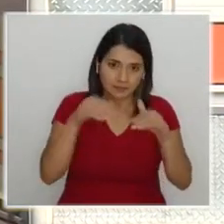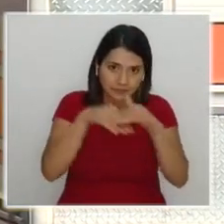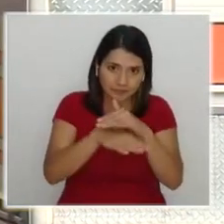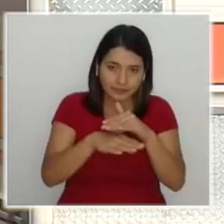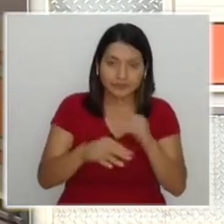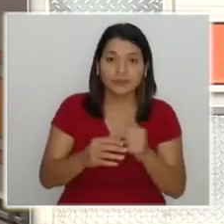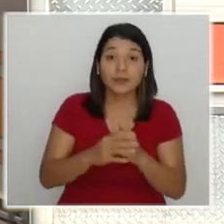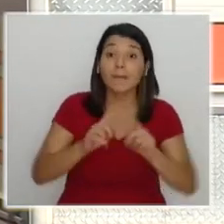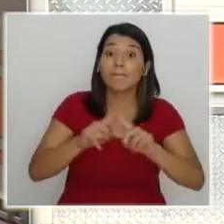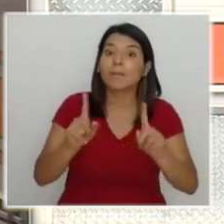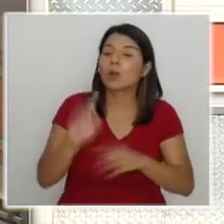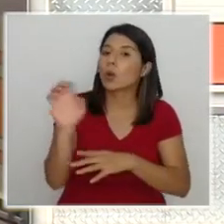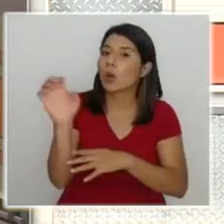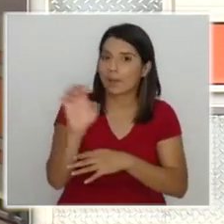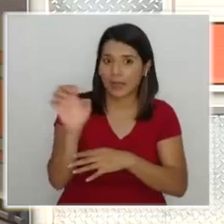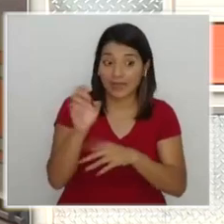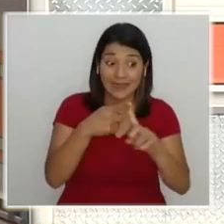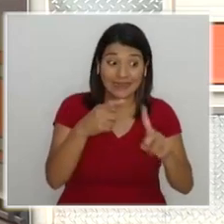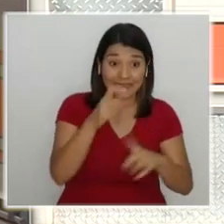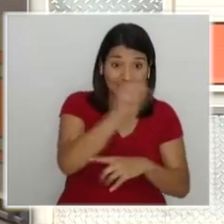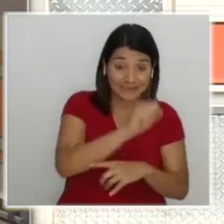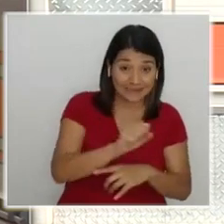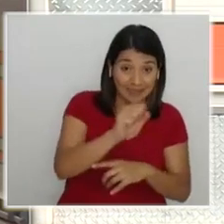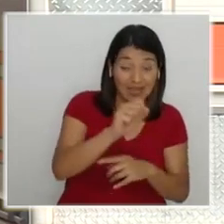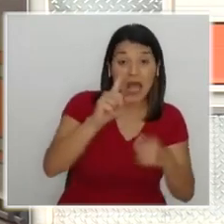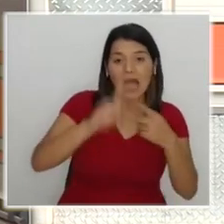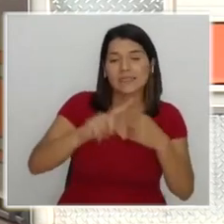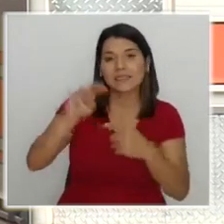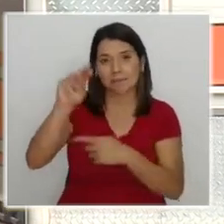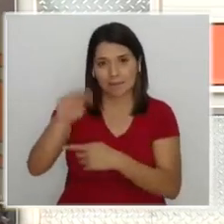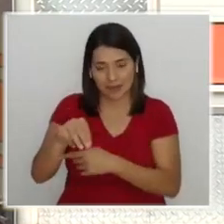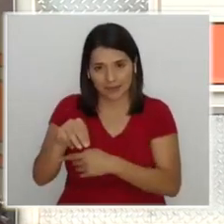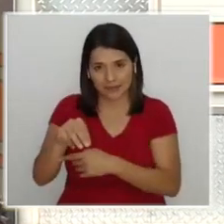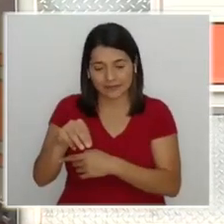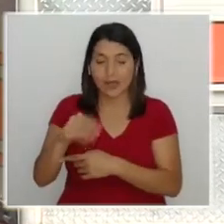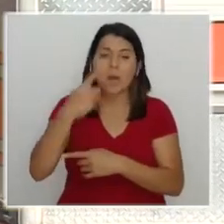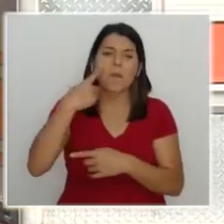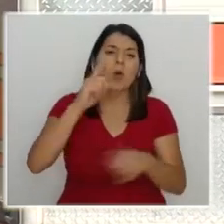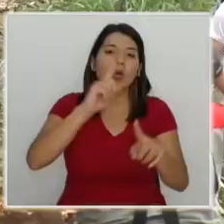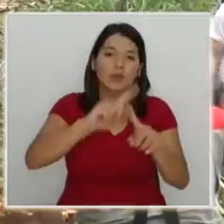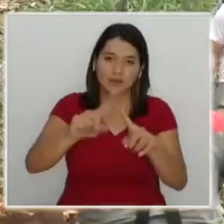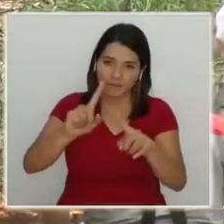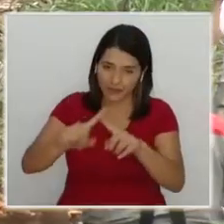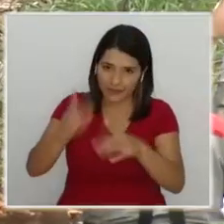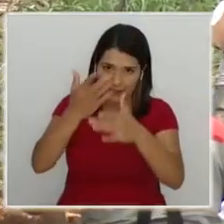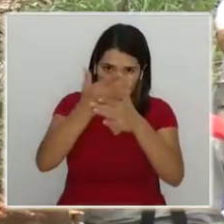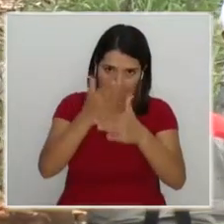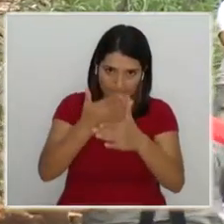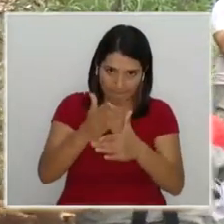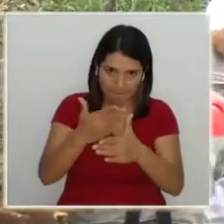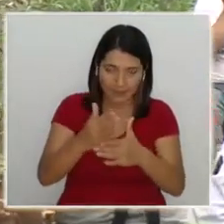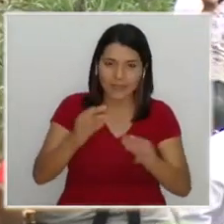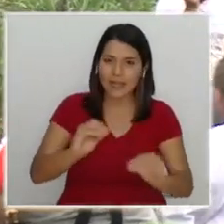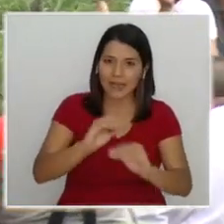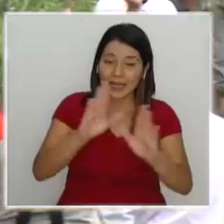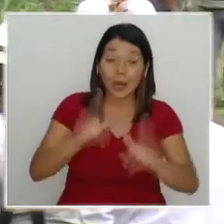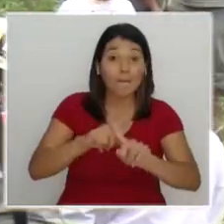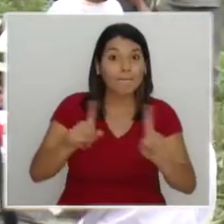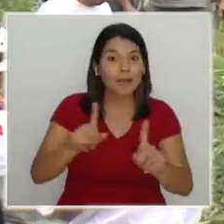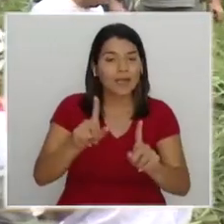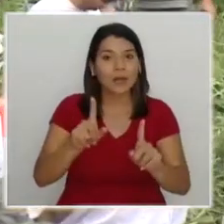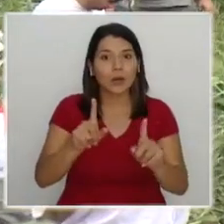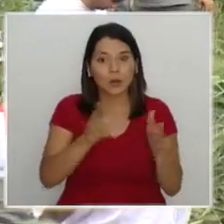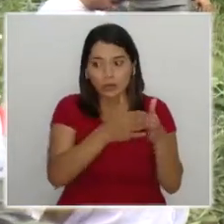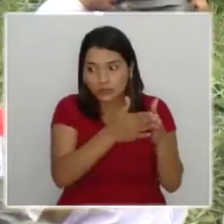emergencia fue desde sábado hasta martes, por diferentes etapas, por supuesto. Pero esos días